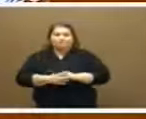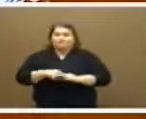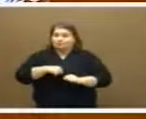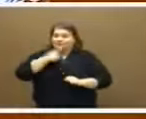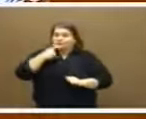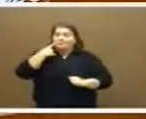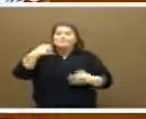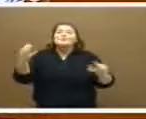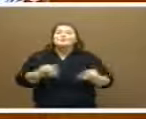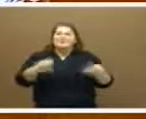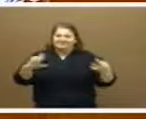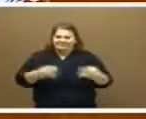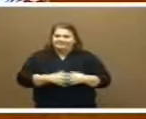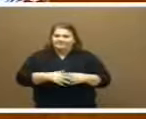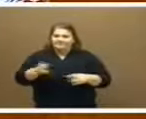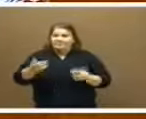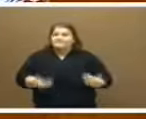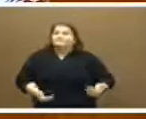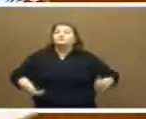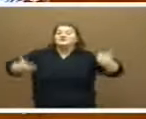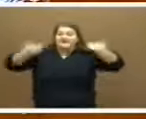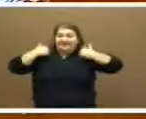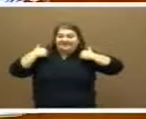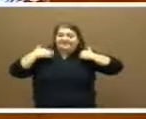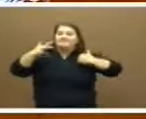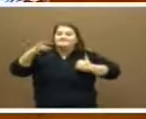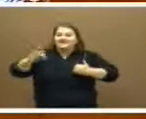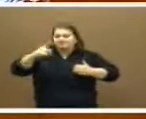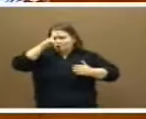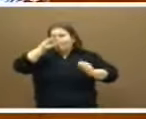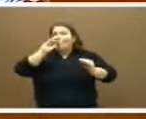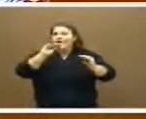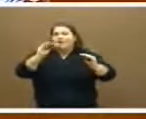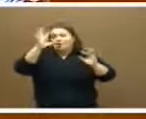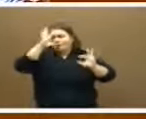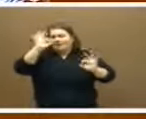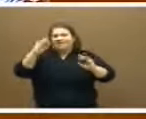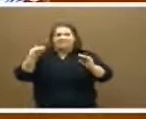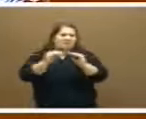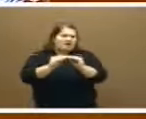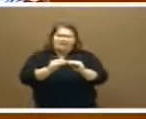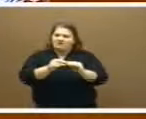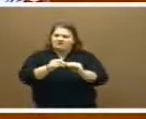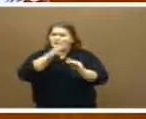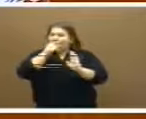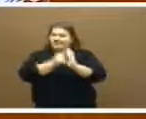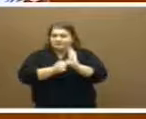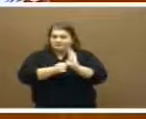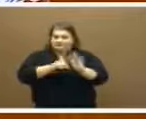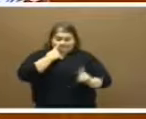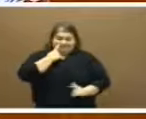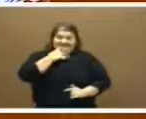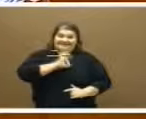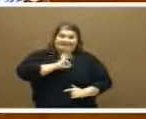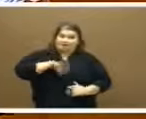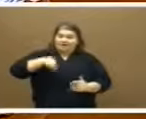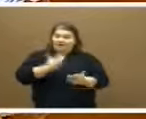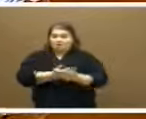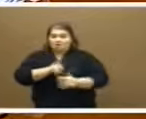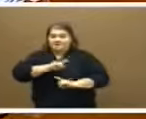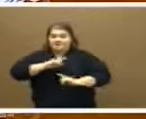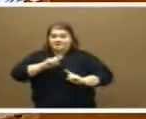esa prudencia, desde esa responsabilidad y desde esa coherencia con los datos. De enero a noviembre